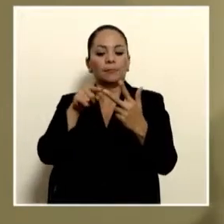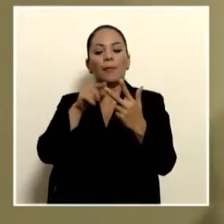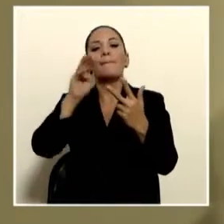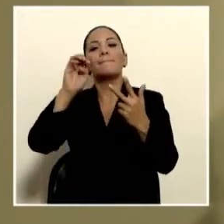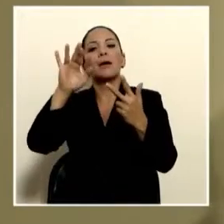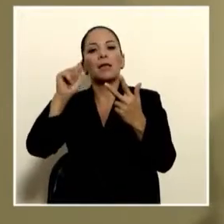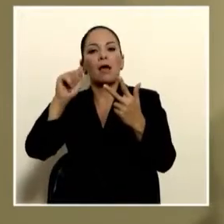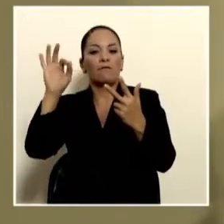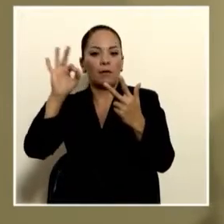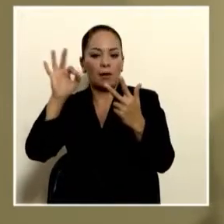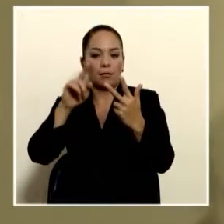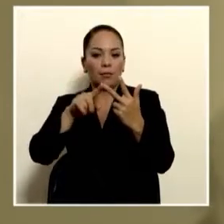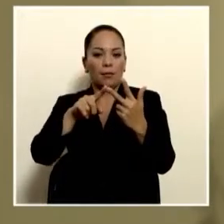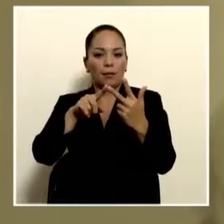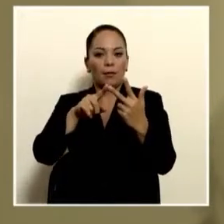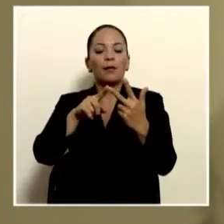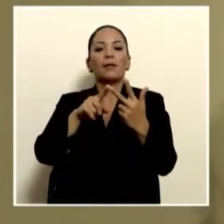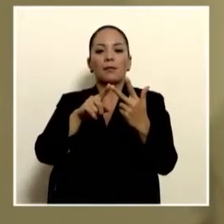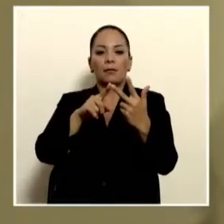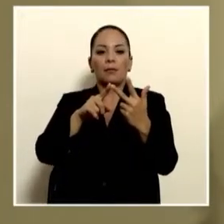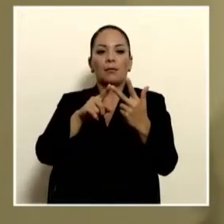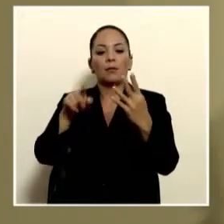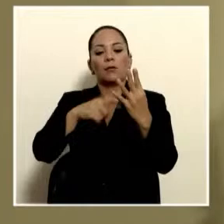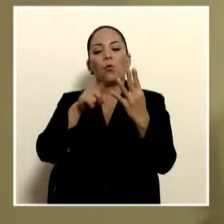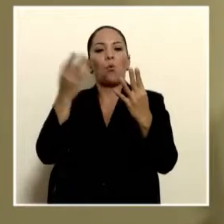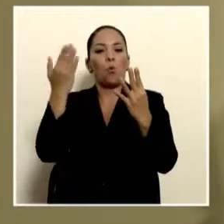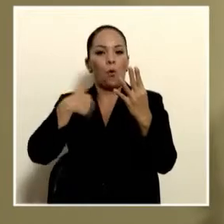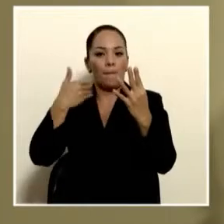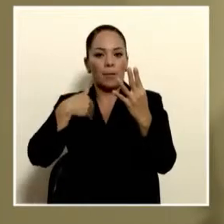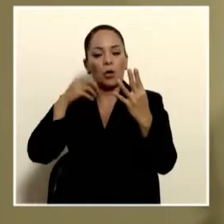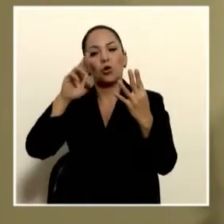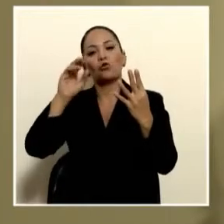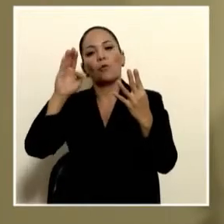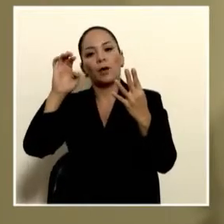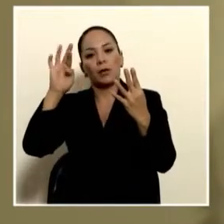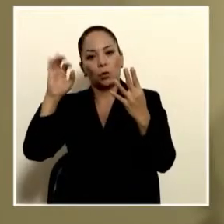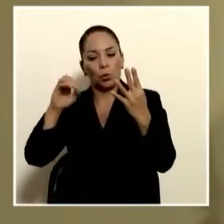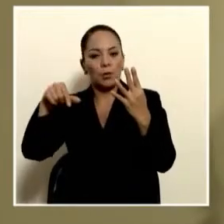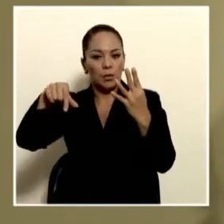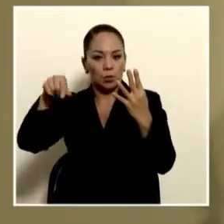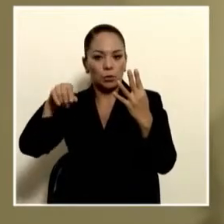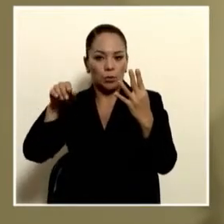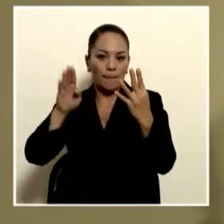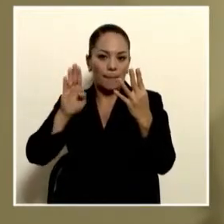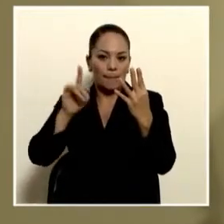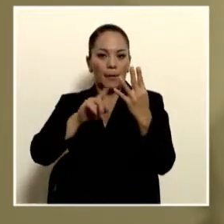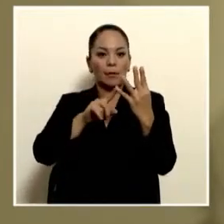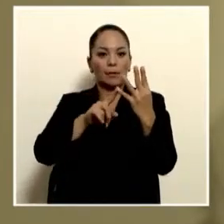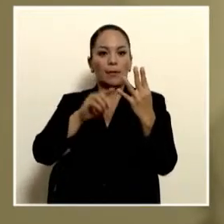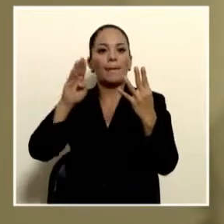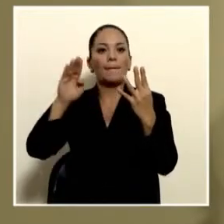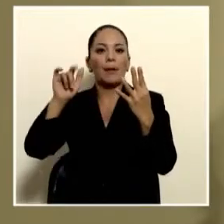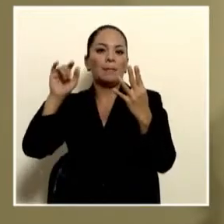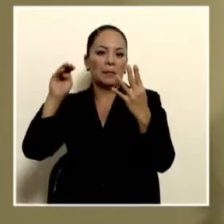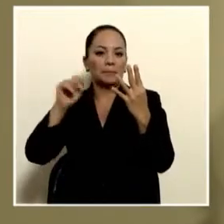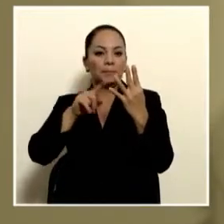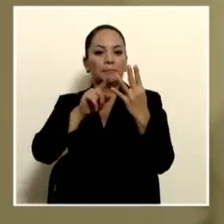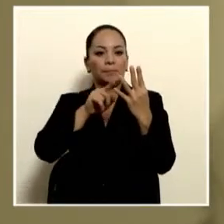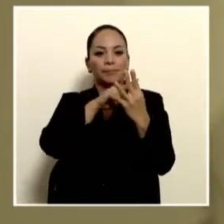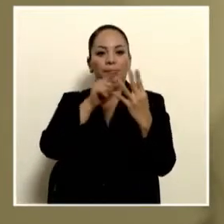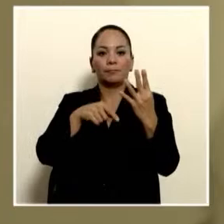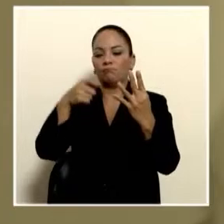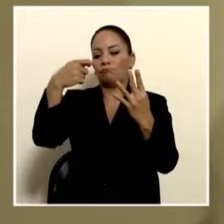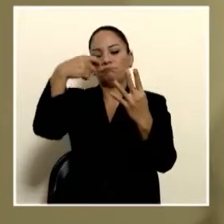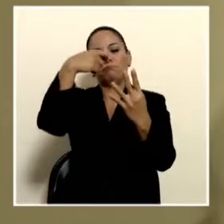María Fernanda Jiménez Morales, y nombramos a un caballero, Roberto Quiroz Balma.